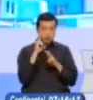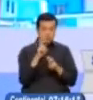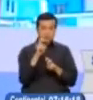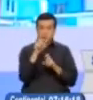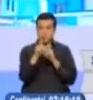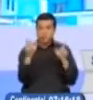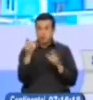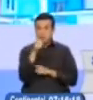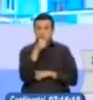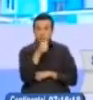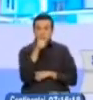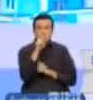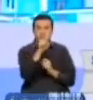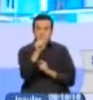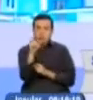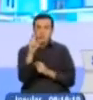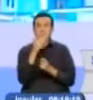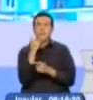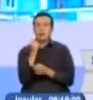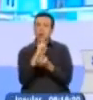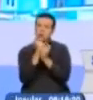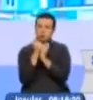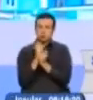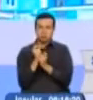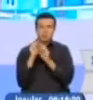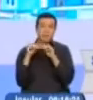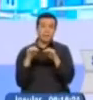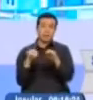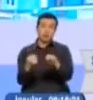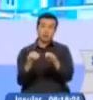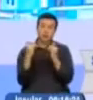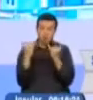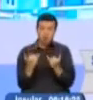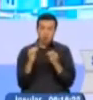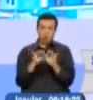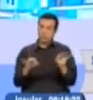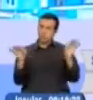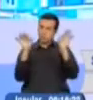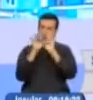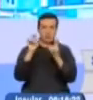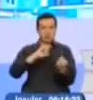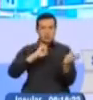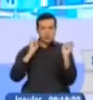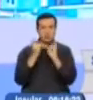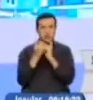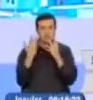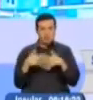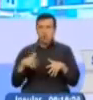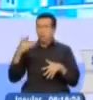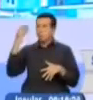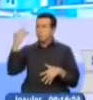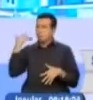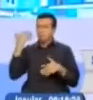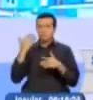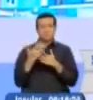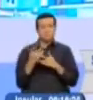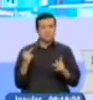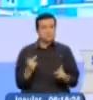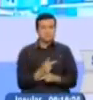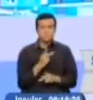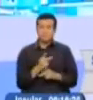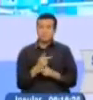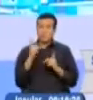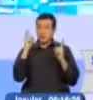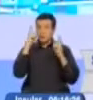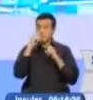opinión pública, mejorar, ajustar nuestros métodos. Este es el momento, ahora más que nunca, después de todo lo que ha pasado, hemos tenido una campaña